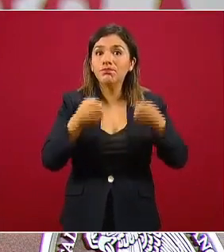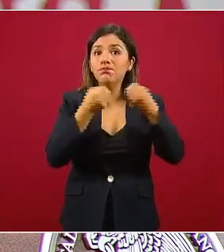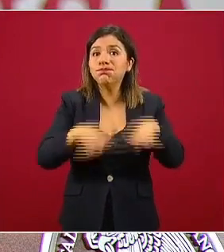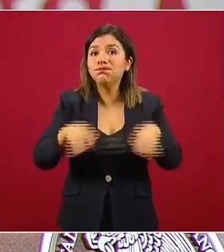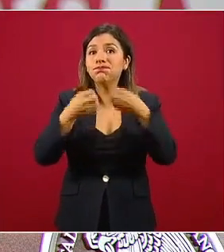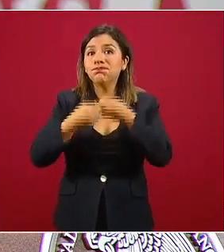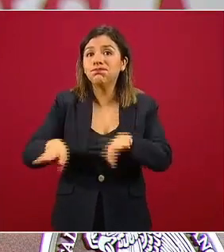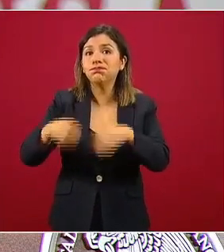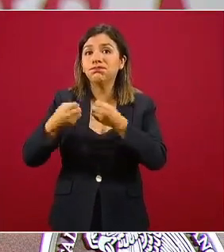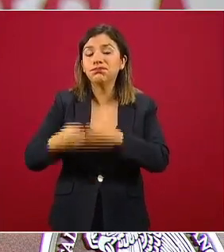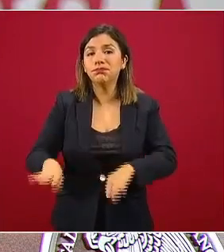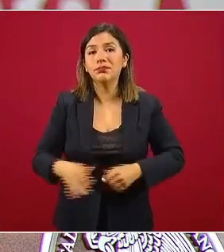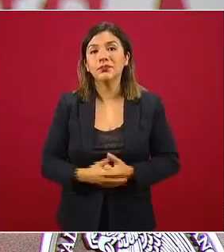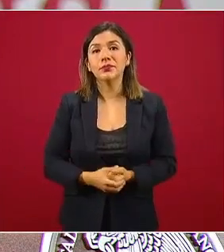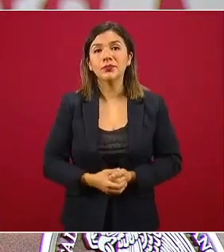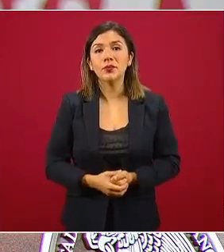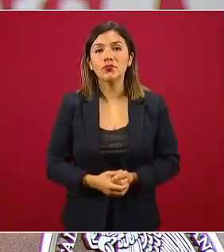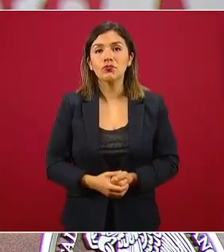empleos.